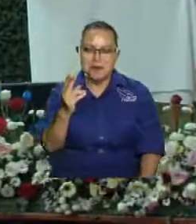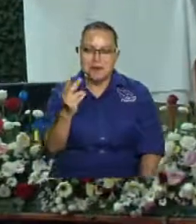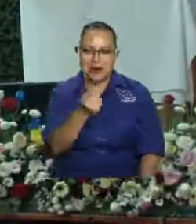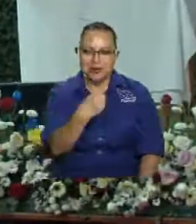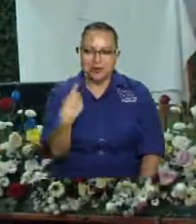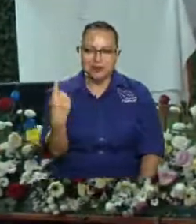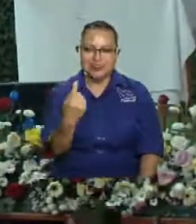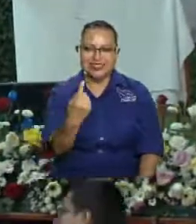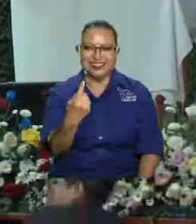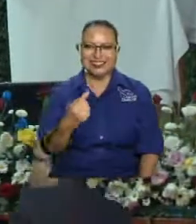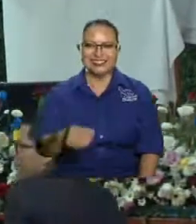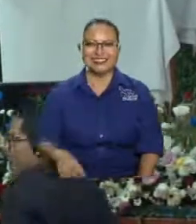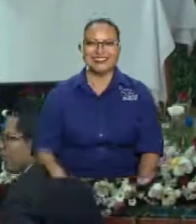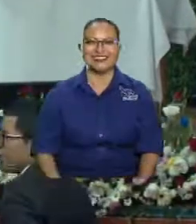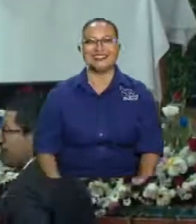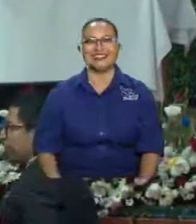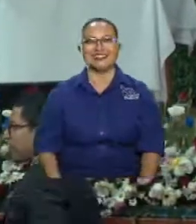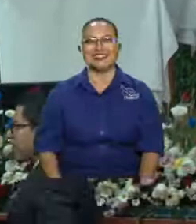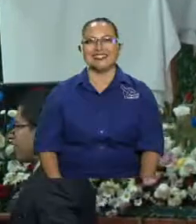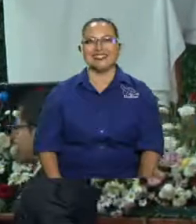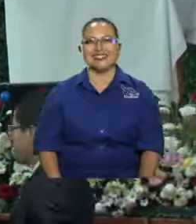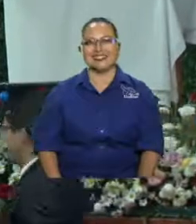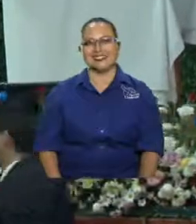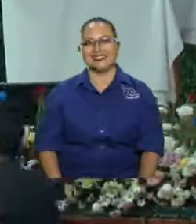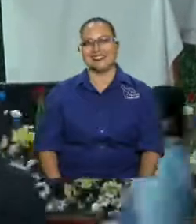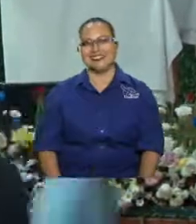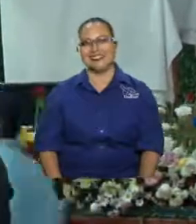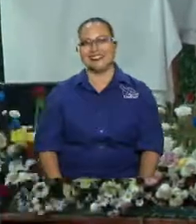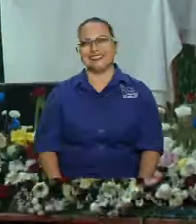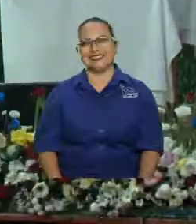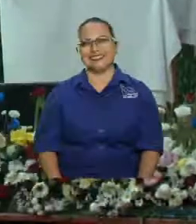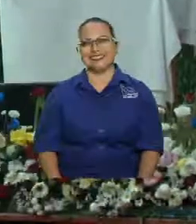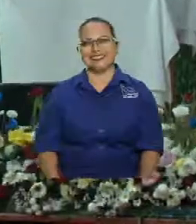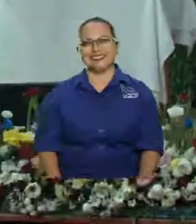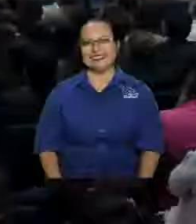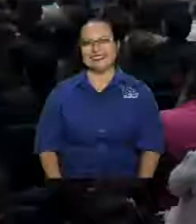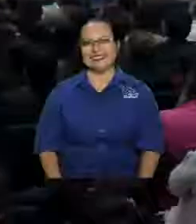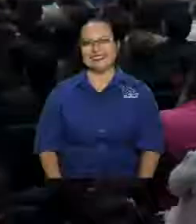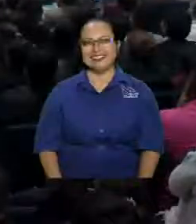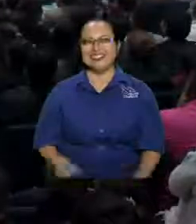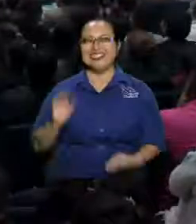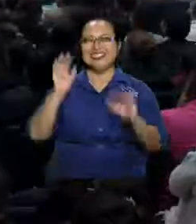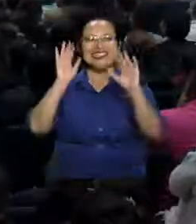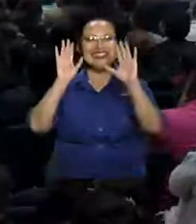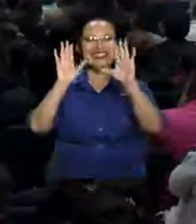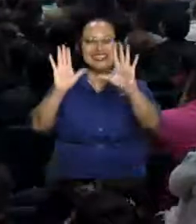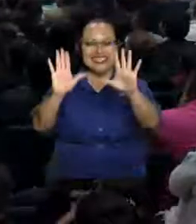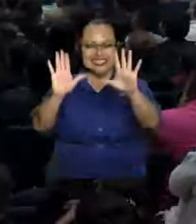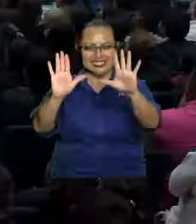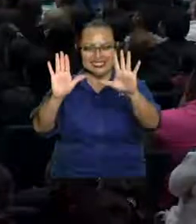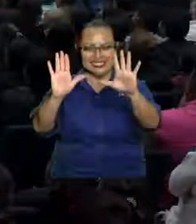servidor que me los cuente. 10 hermanos. Aquí viene uno, dos, tres. Aquí.